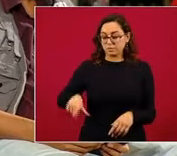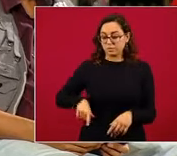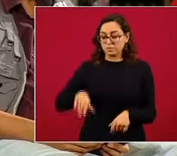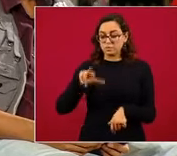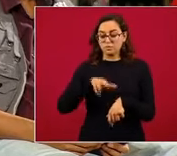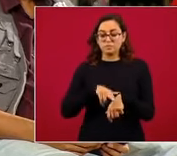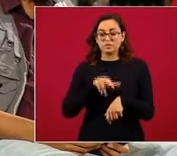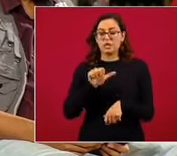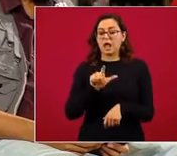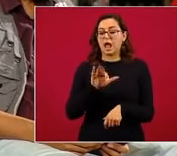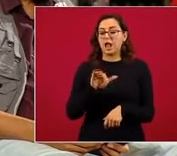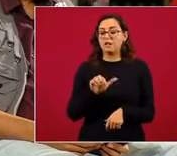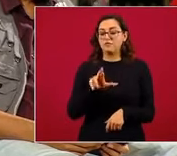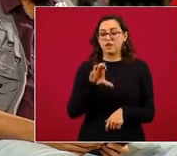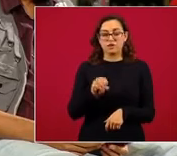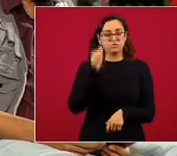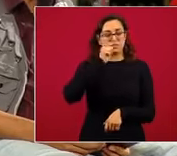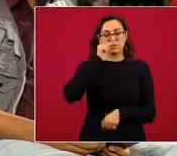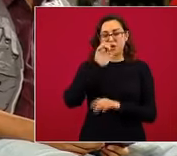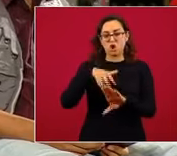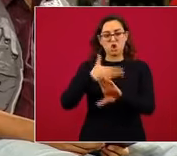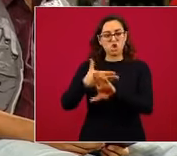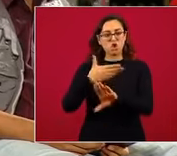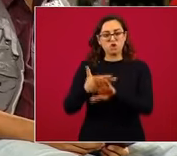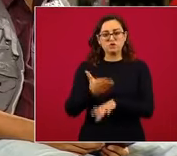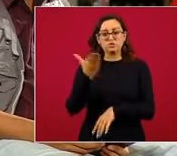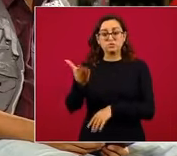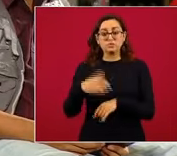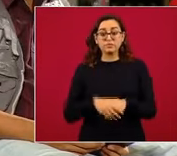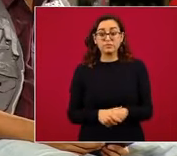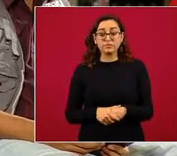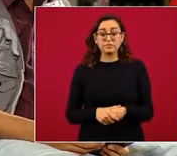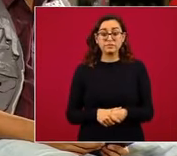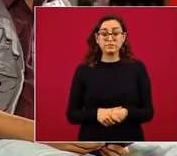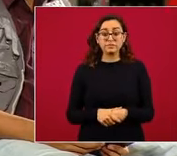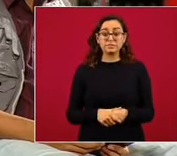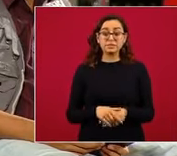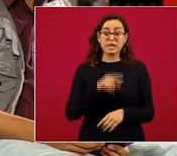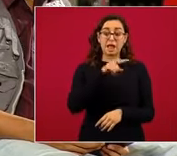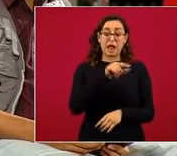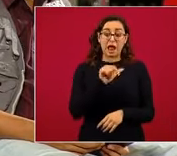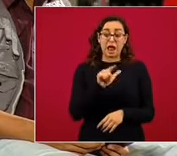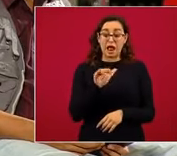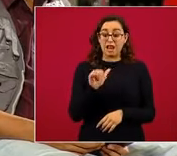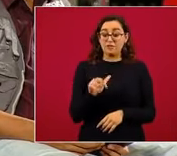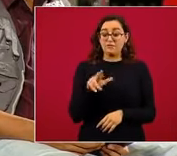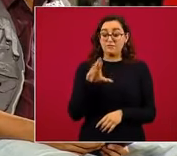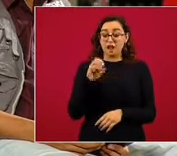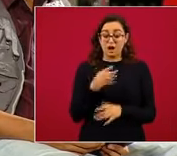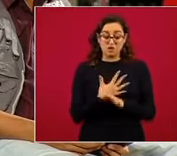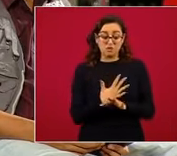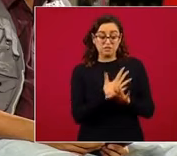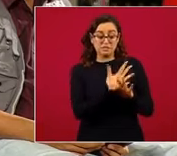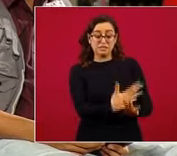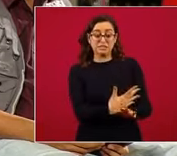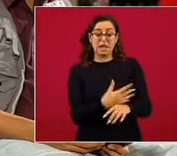también, avisa que va a entregar él las vacunas primero al sector